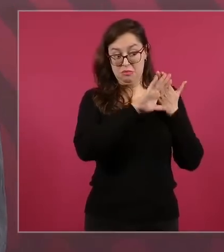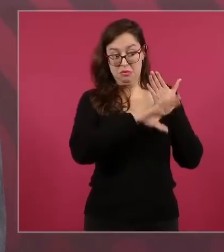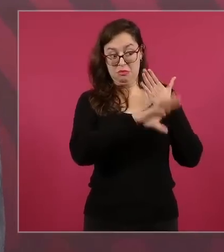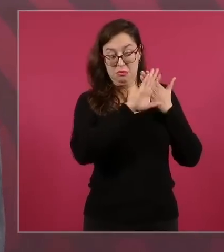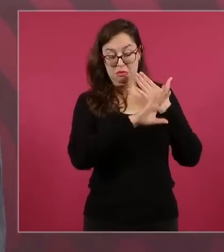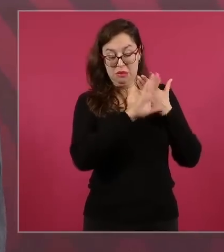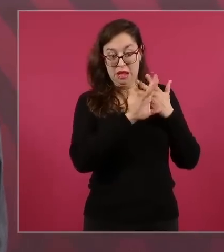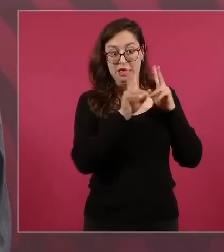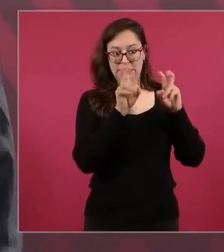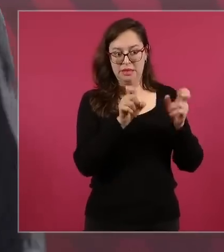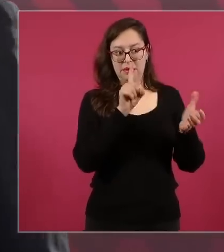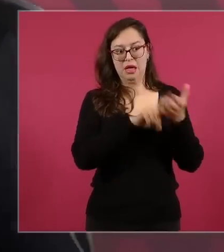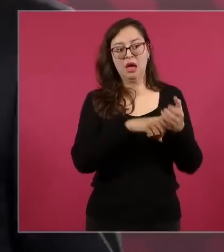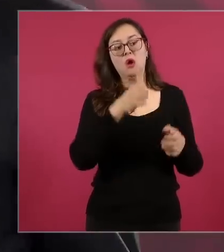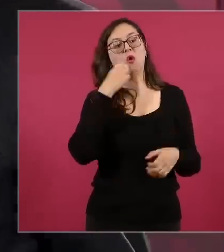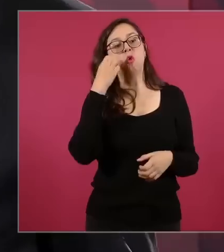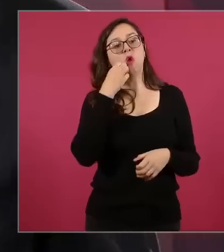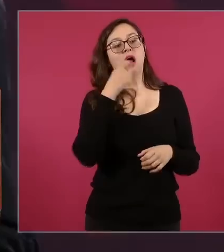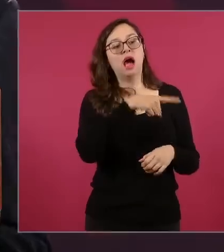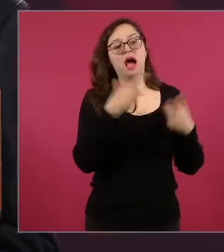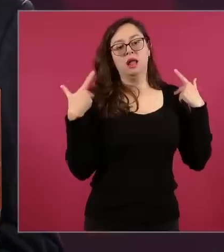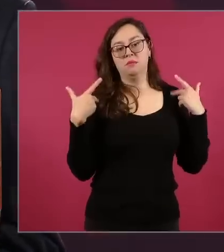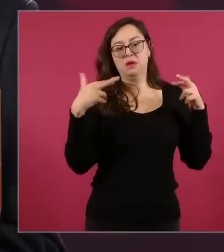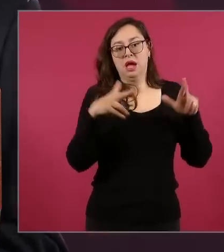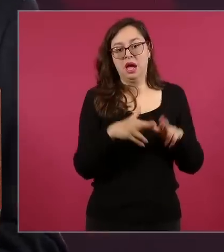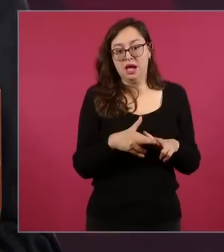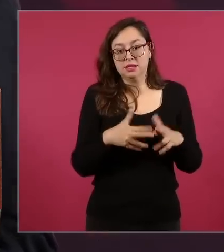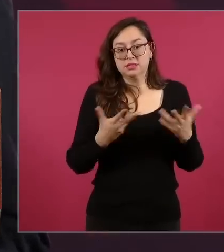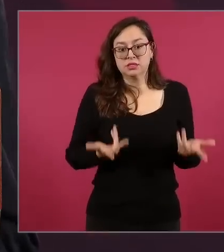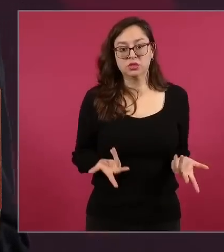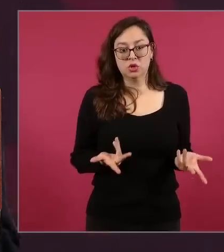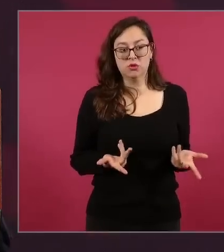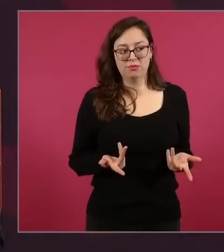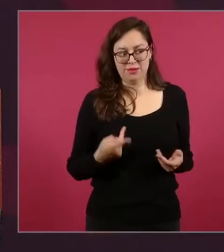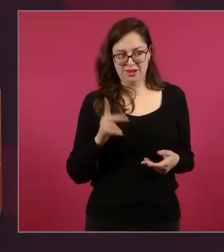¿no?, que habían propagado